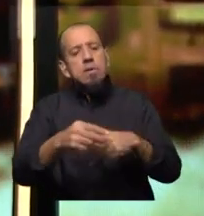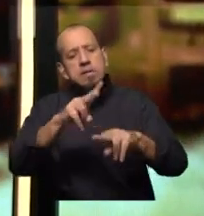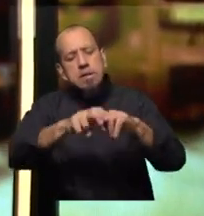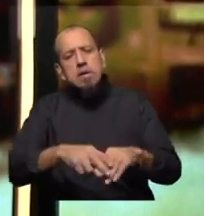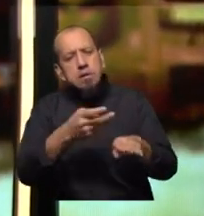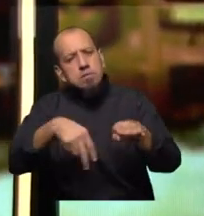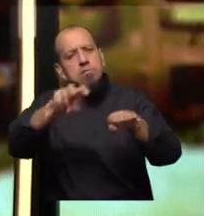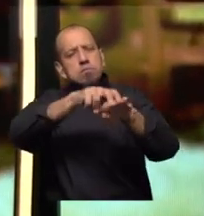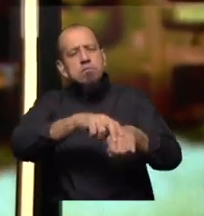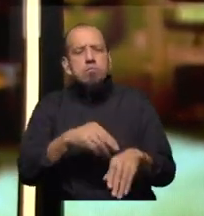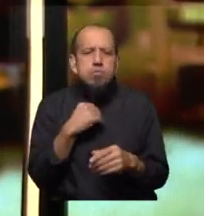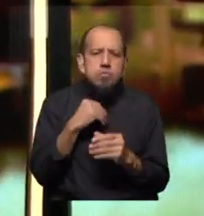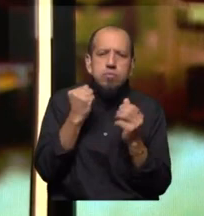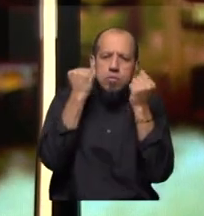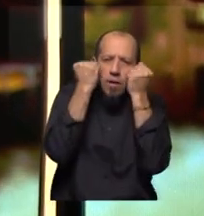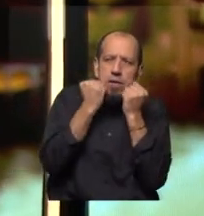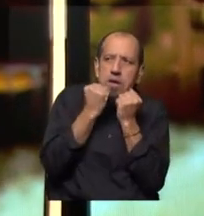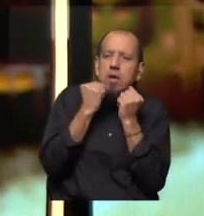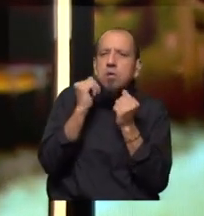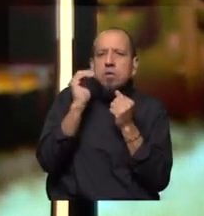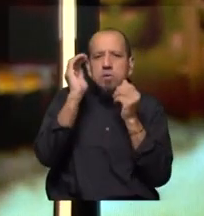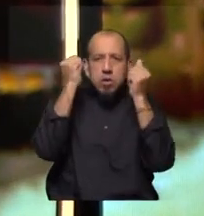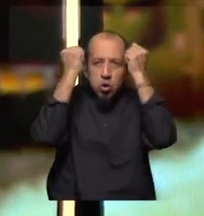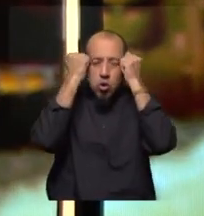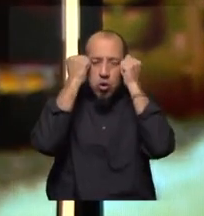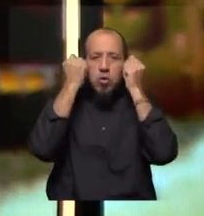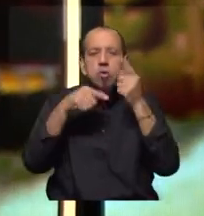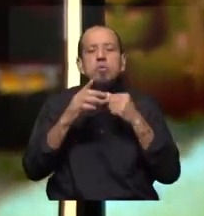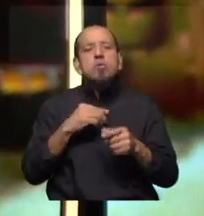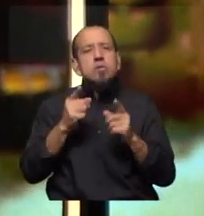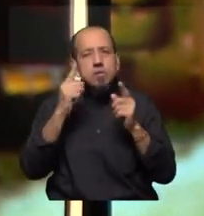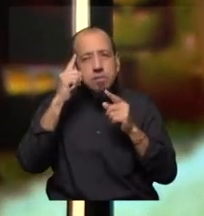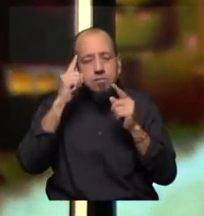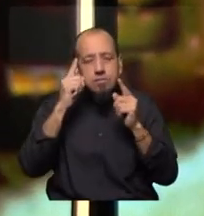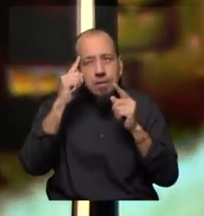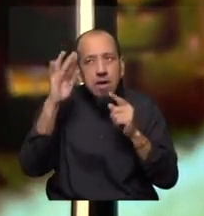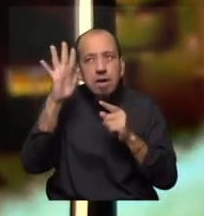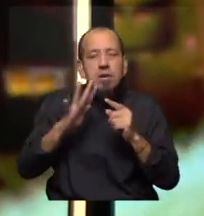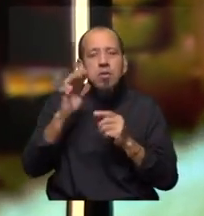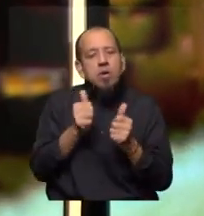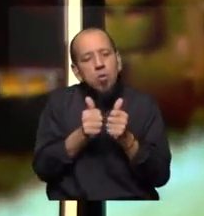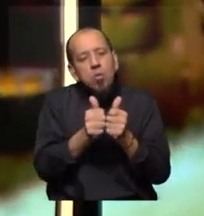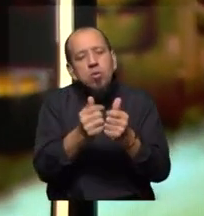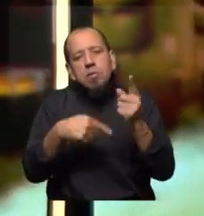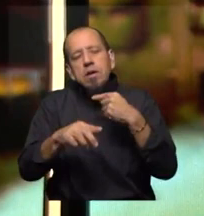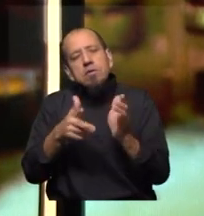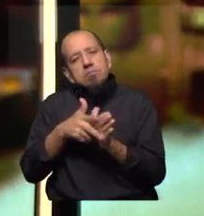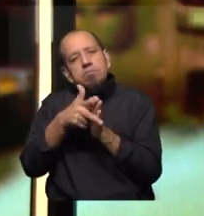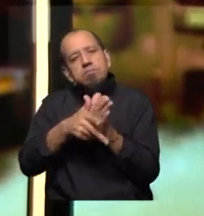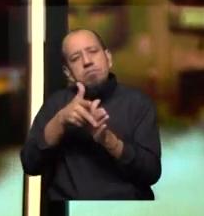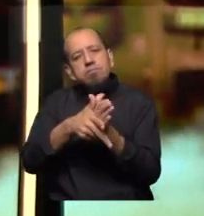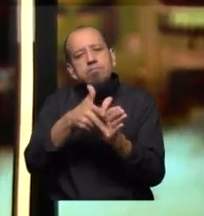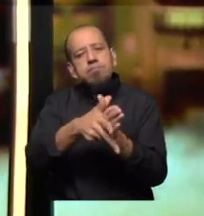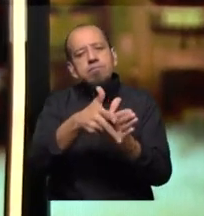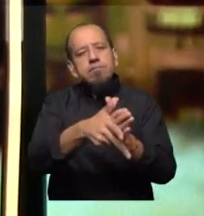techo abrigados con gorros de lana imagino otra vez que los acompaño pero en realidad los miro irse y espero desde el andén